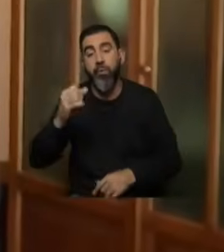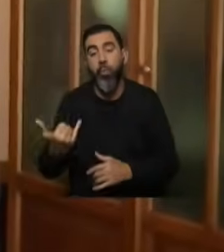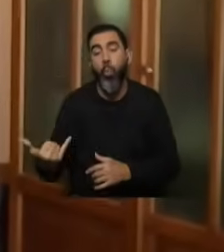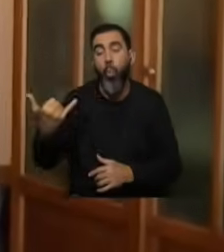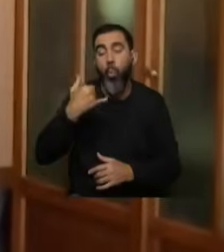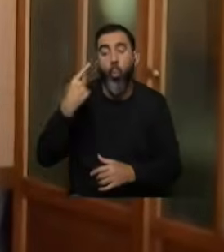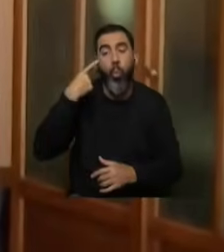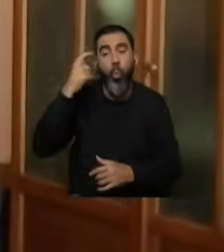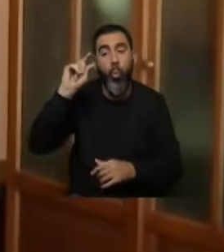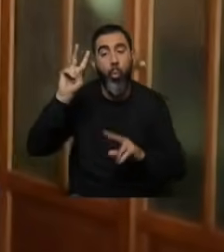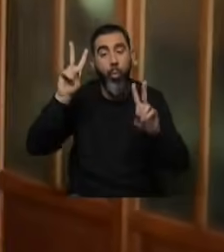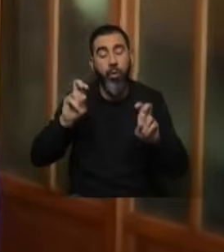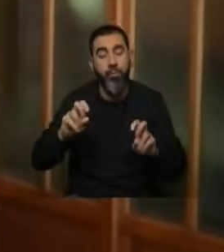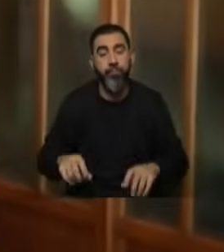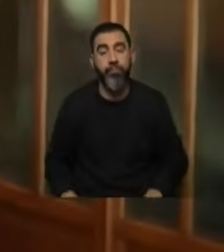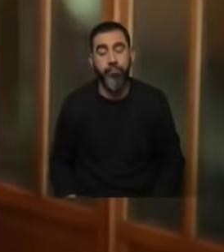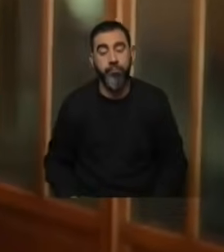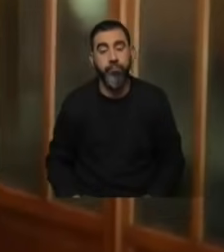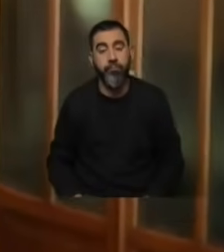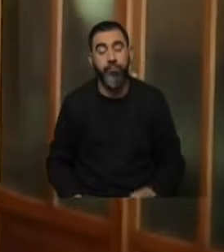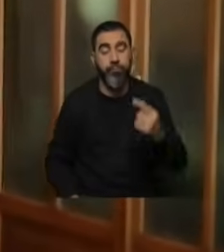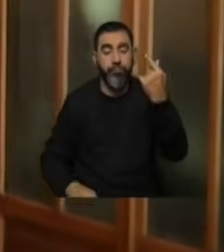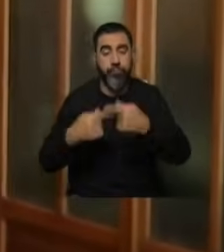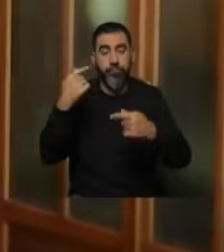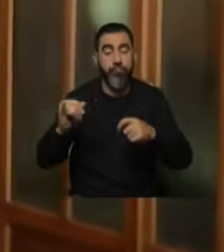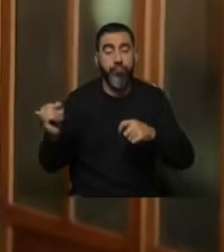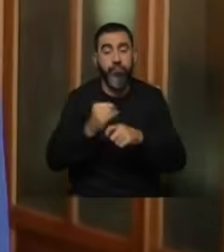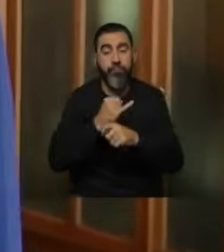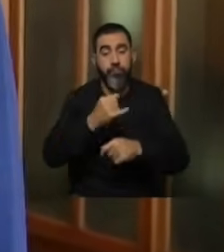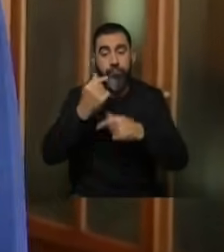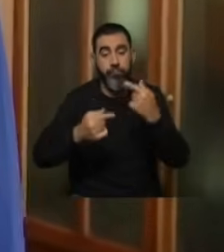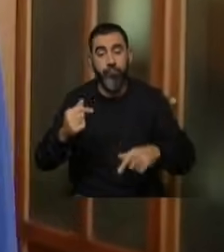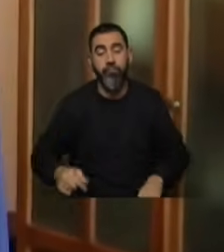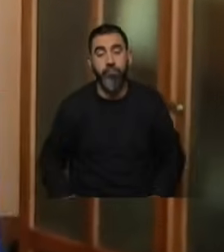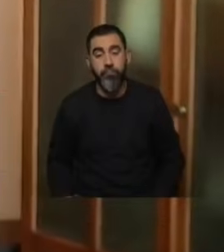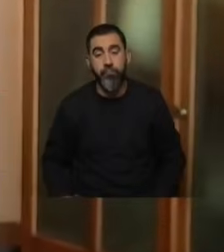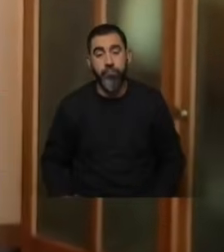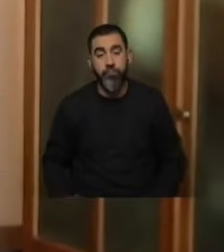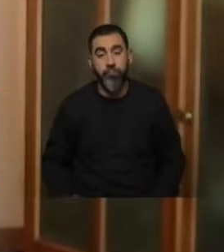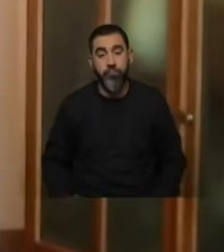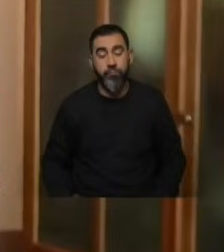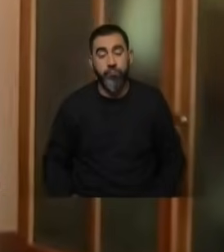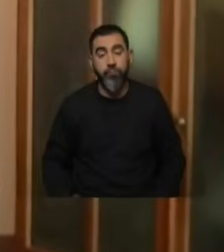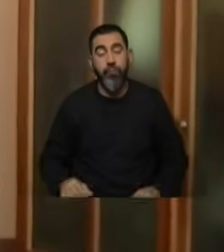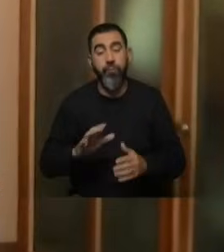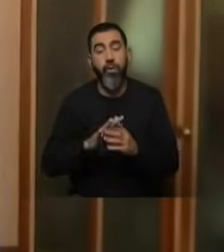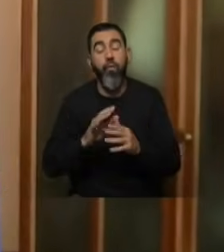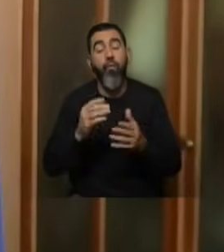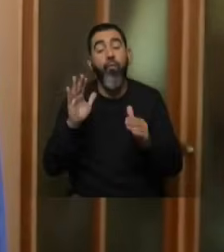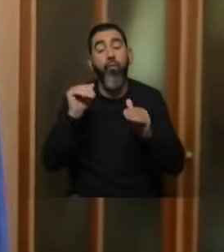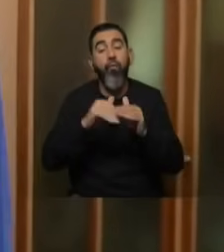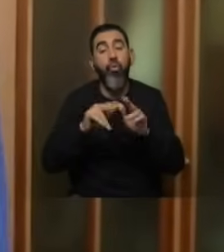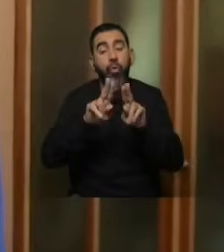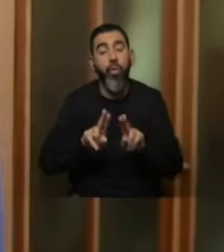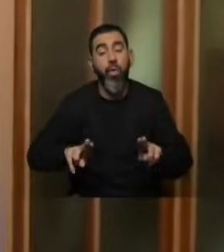iniciativa es una conjunción de varias instituciones sí la iniciativa del fondo de Naciones Unidas de